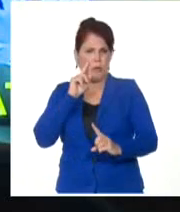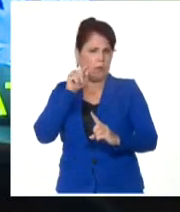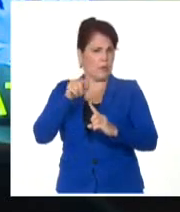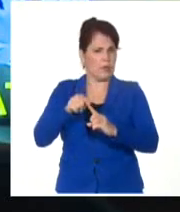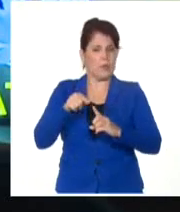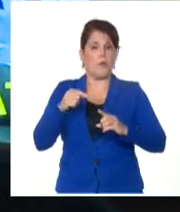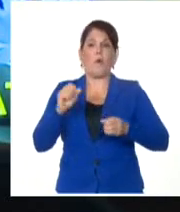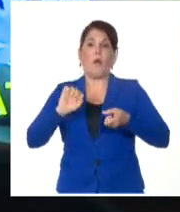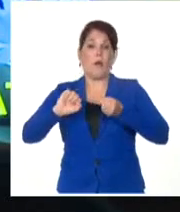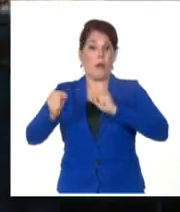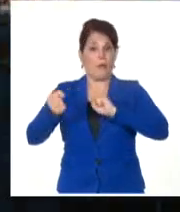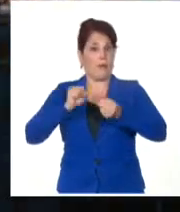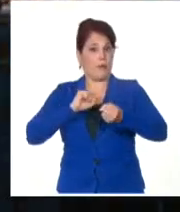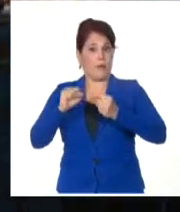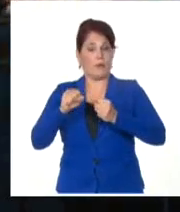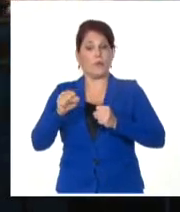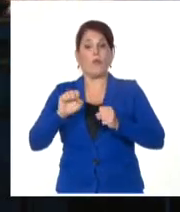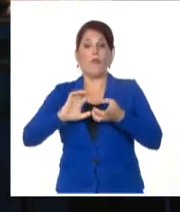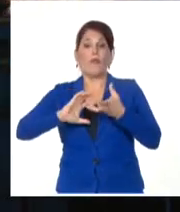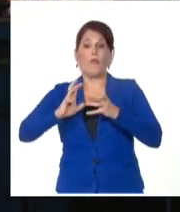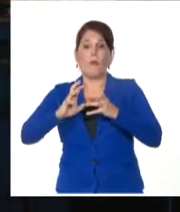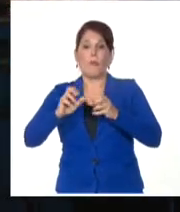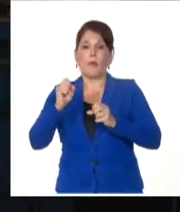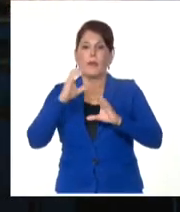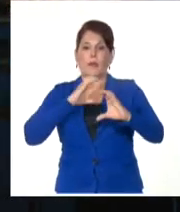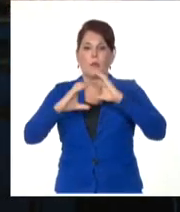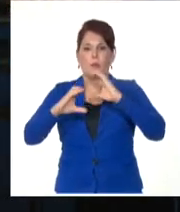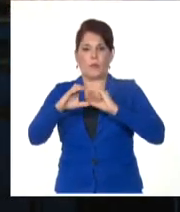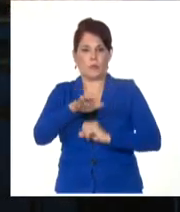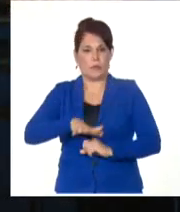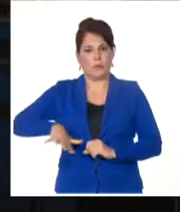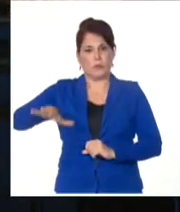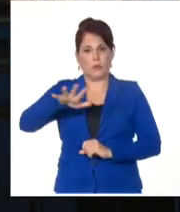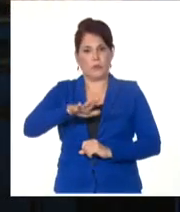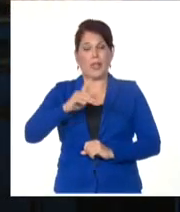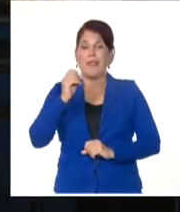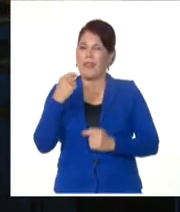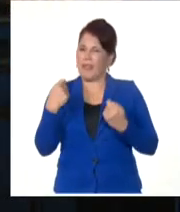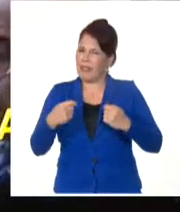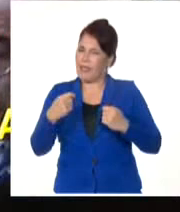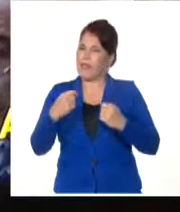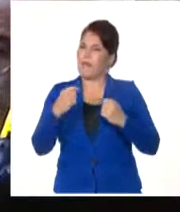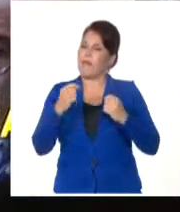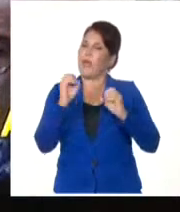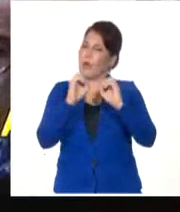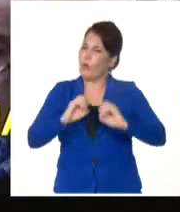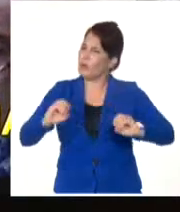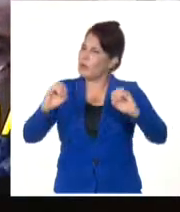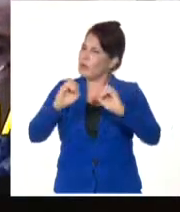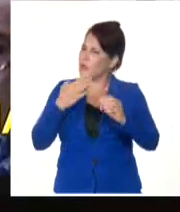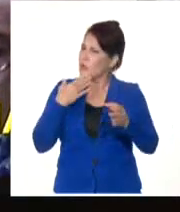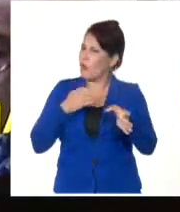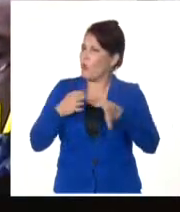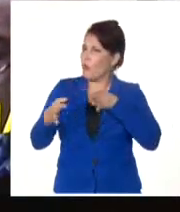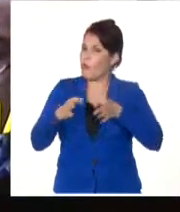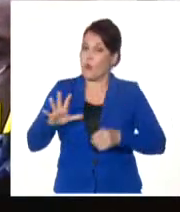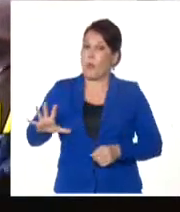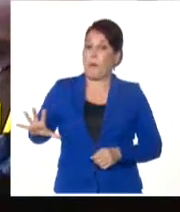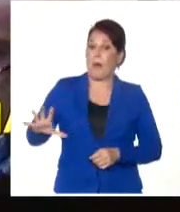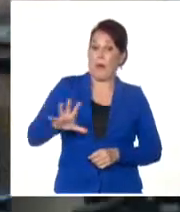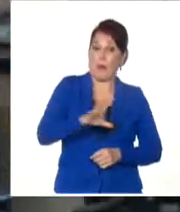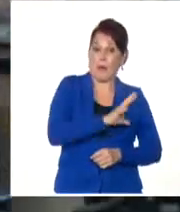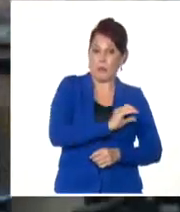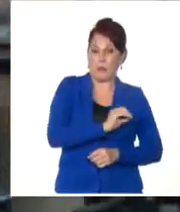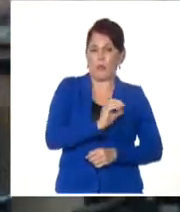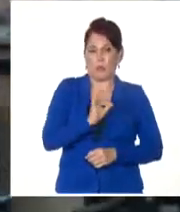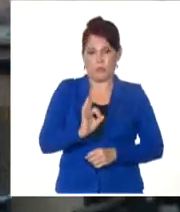del sistema de comunicación social y establece los principios de organización y funcionamiento para todos los medios de comunicación del